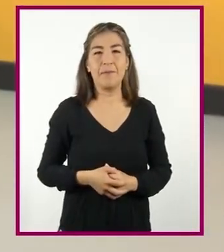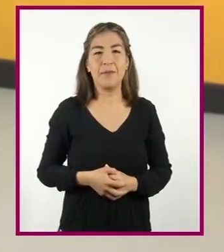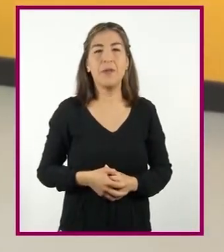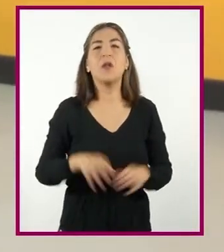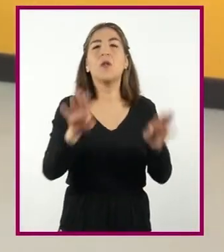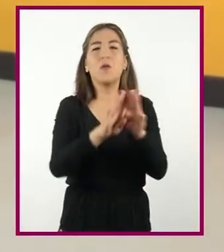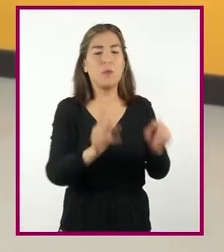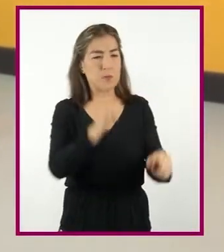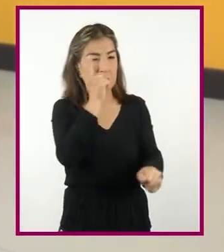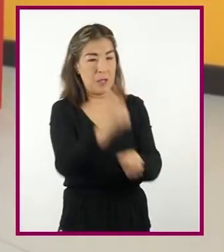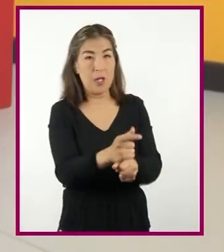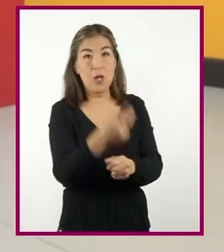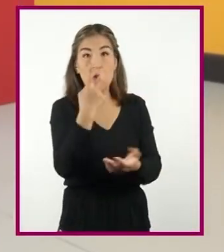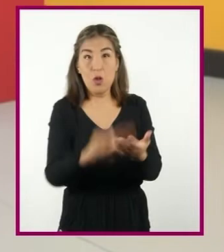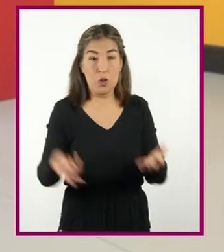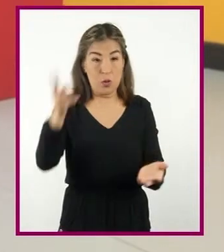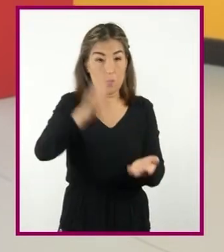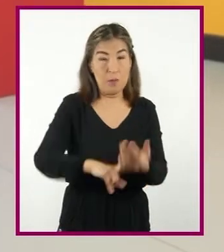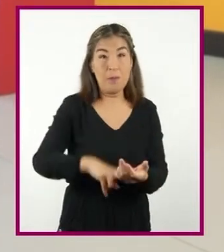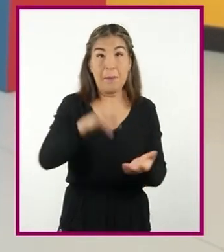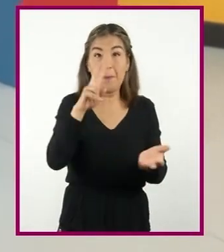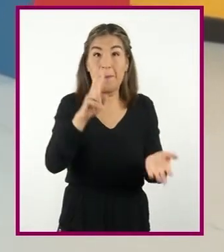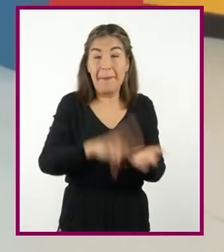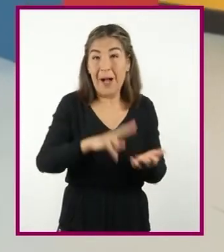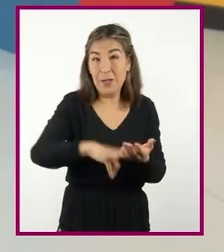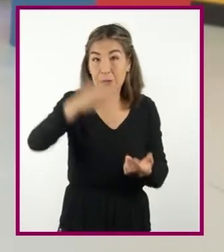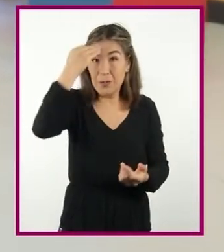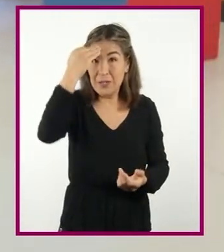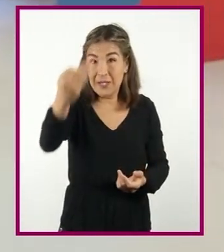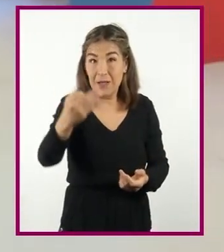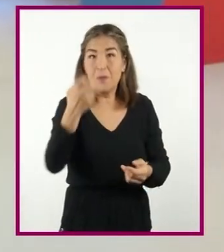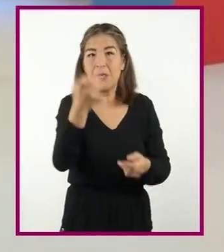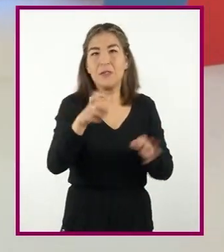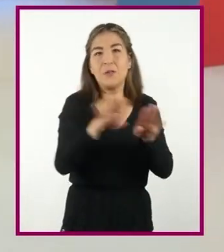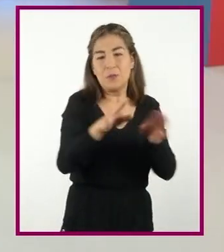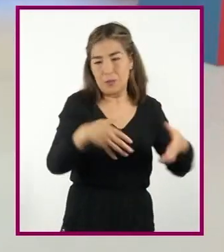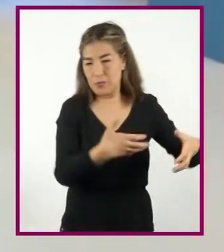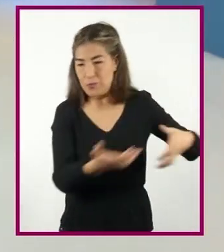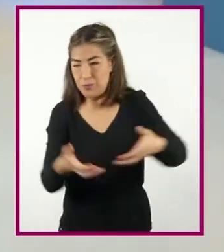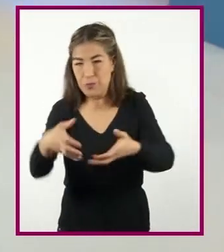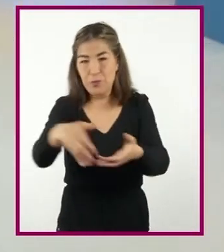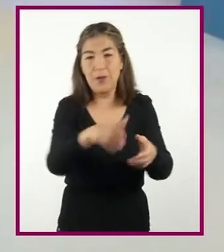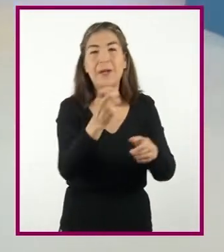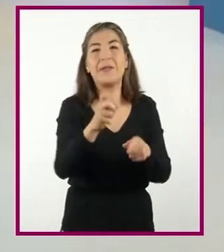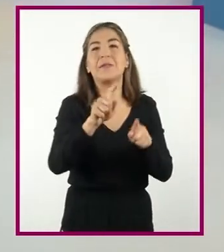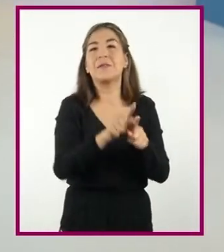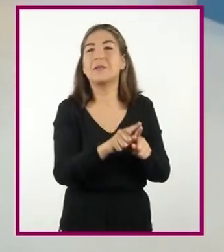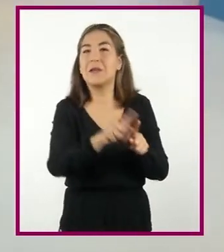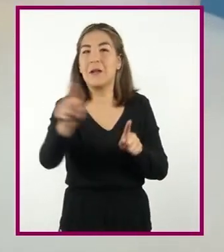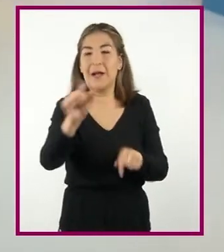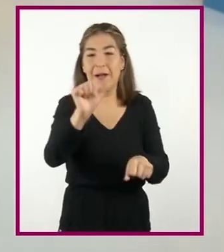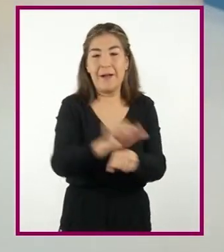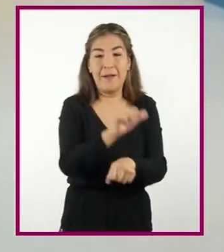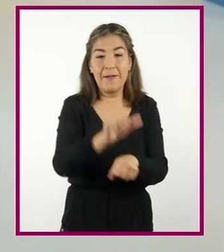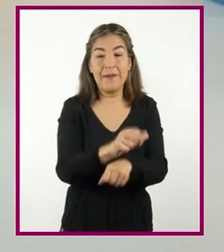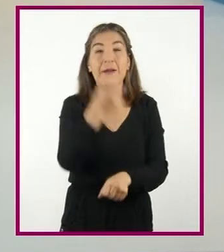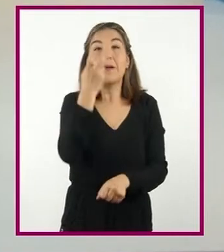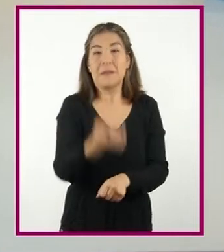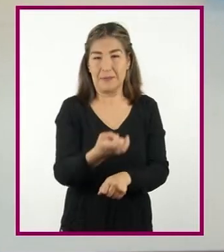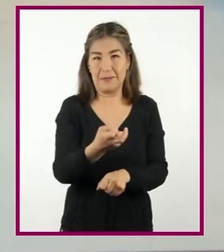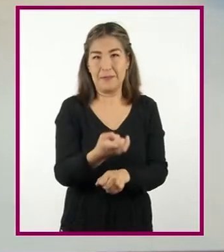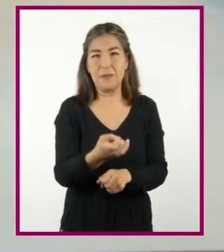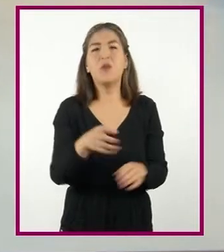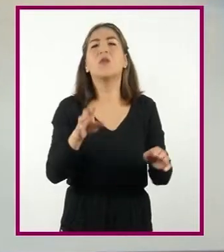que se ha duplicado tanto el valor del tiempo como el valor de la distancia recorrida en el automóvil. Entonces, para